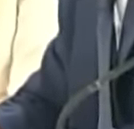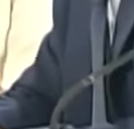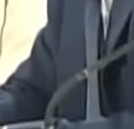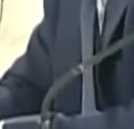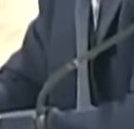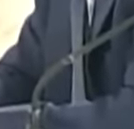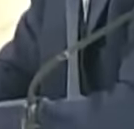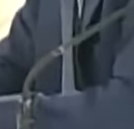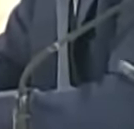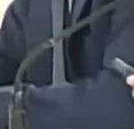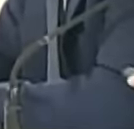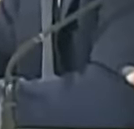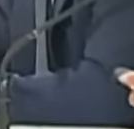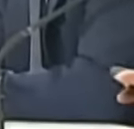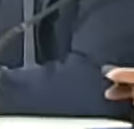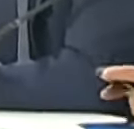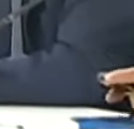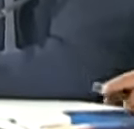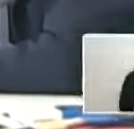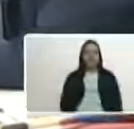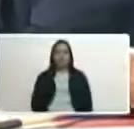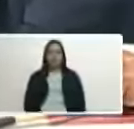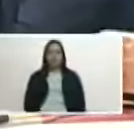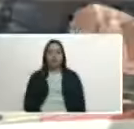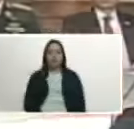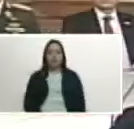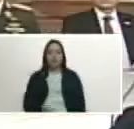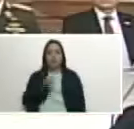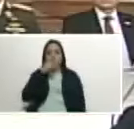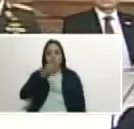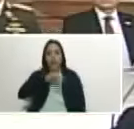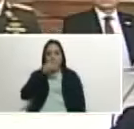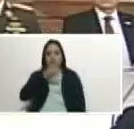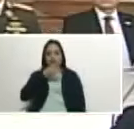Venezuela. Bueno, buenas tardes,